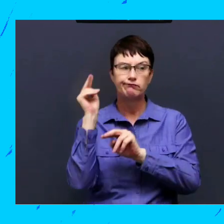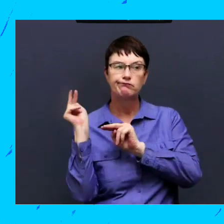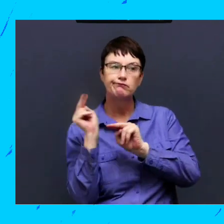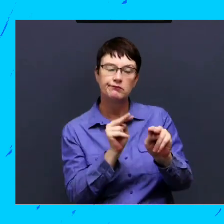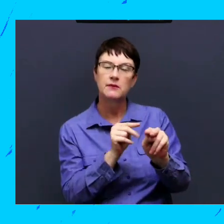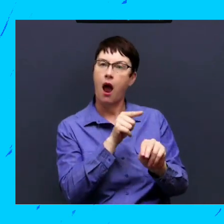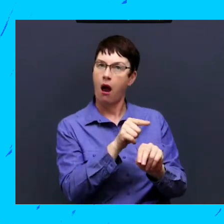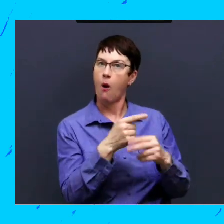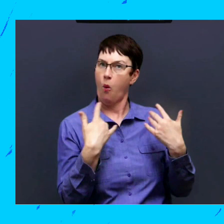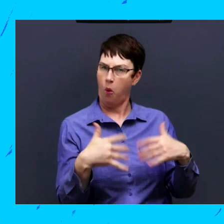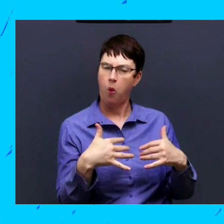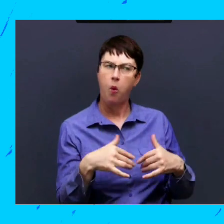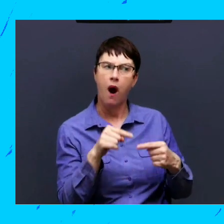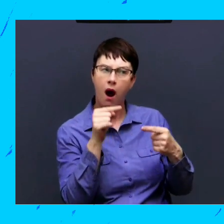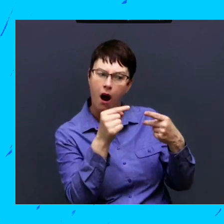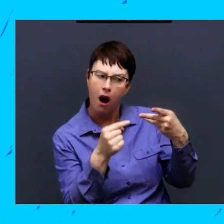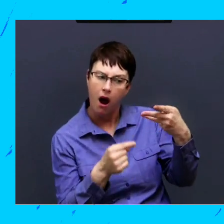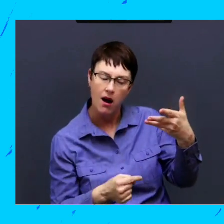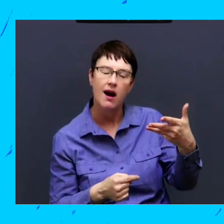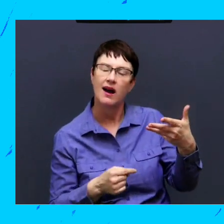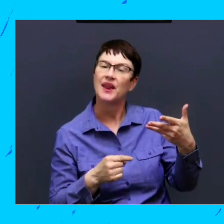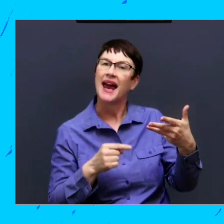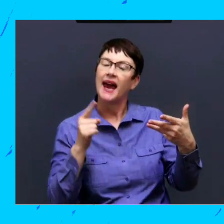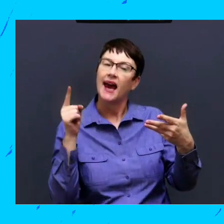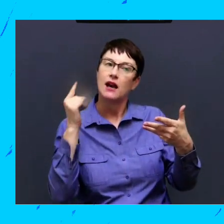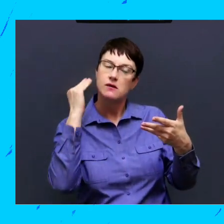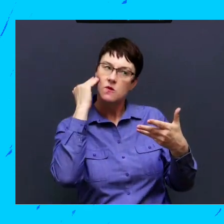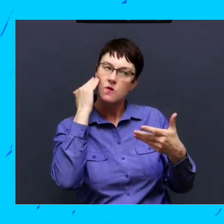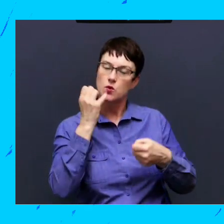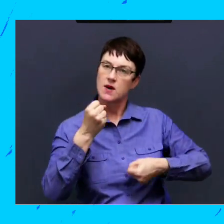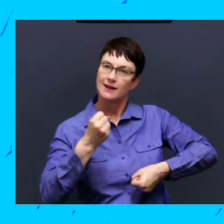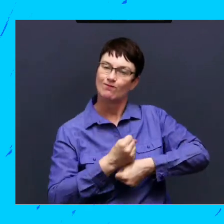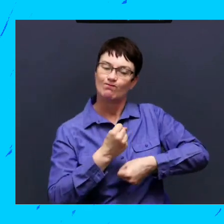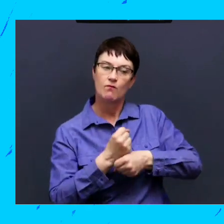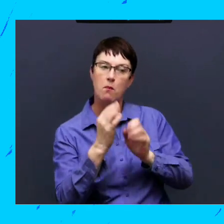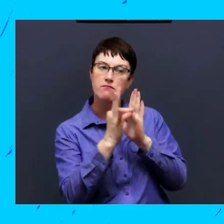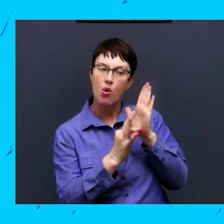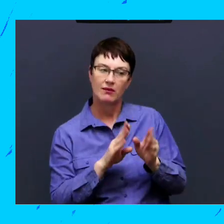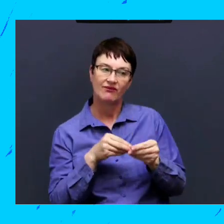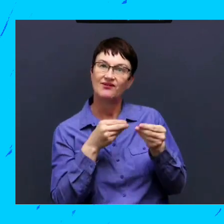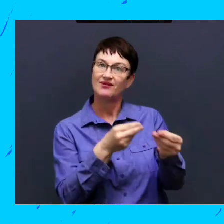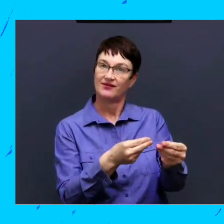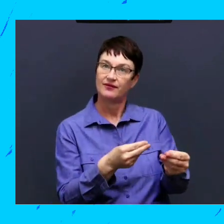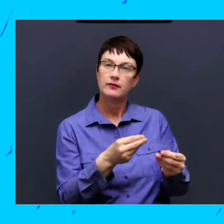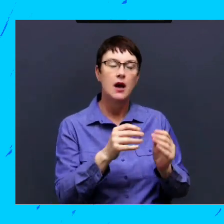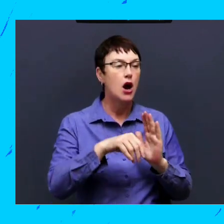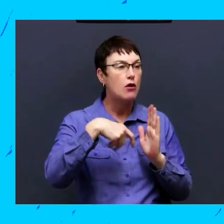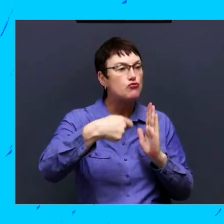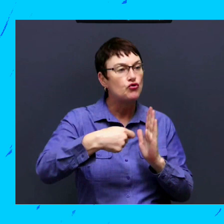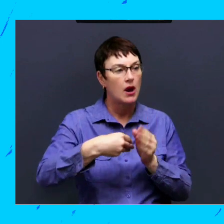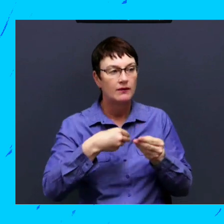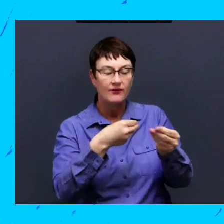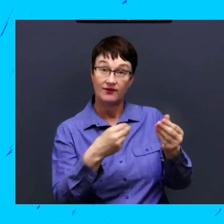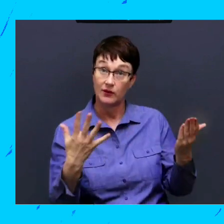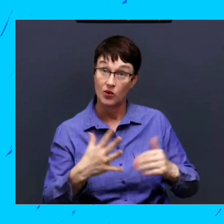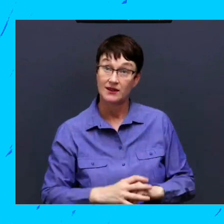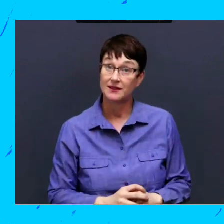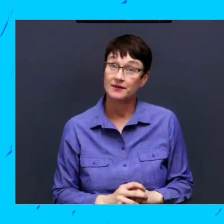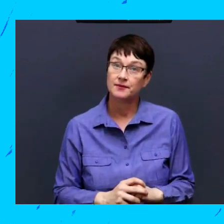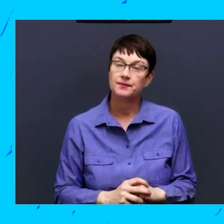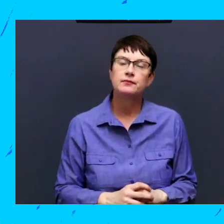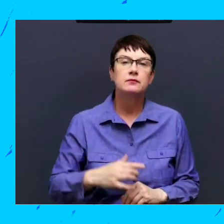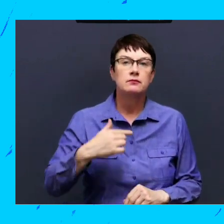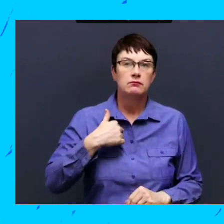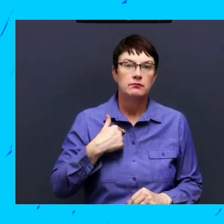medio de una consulta que invita a los jóvenes y adolescentes. Determina también mensajes